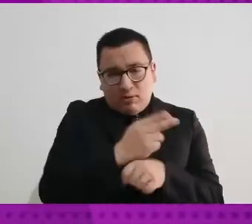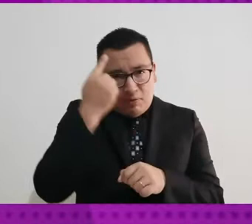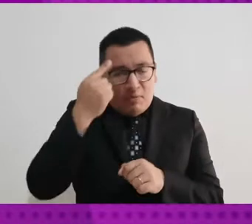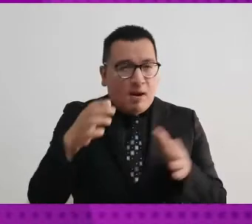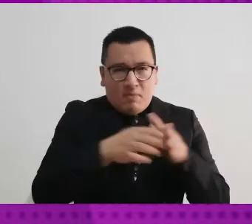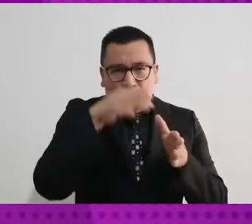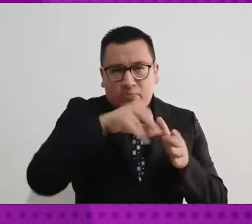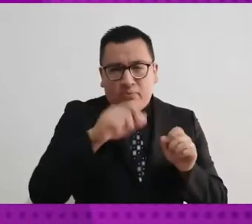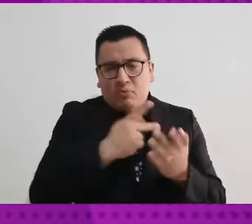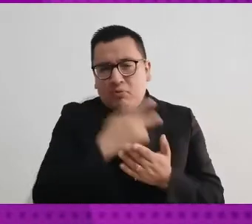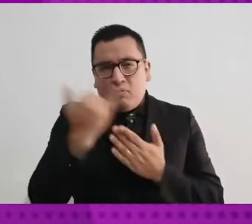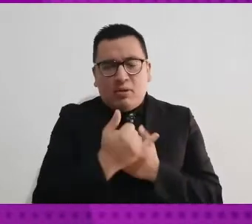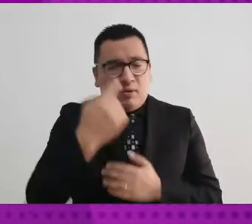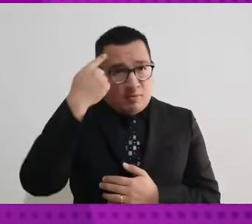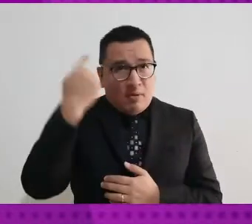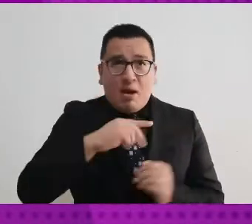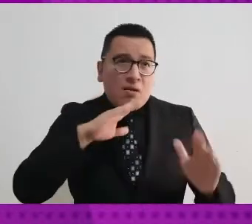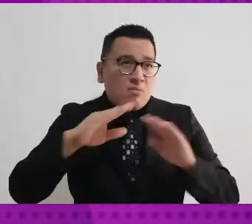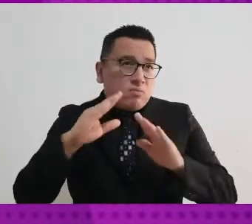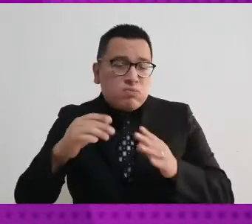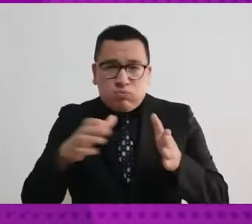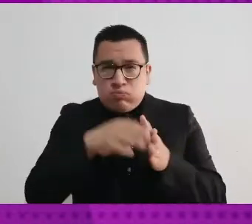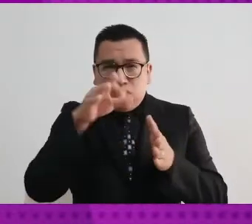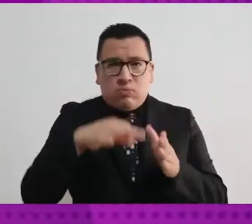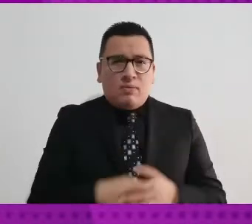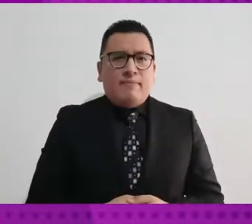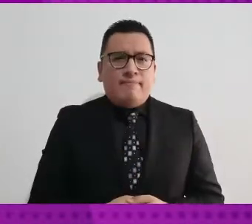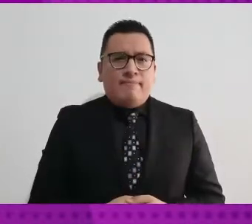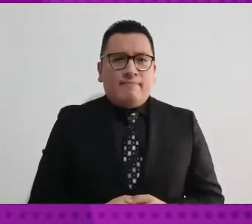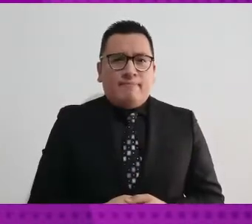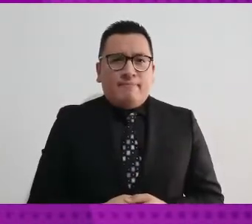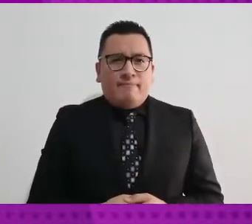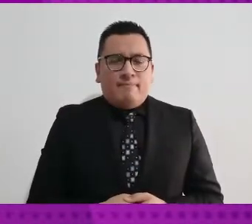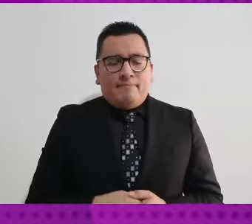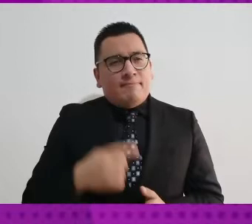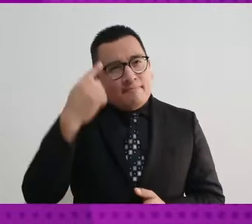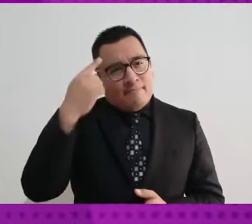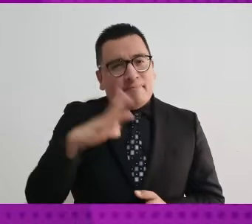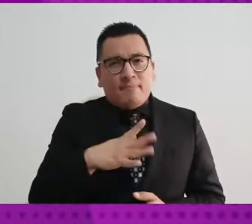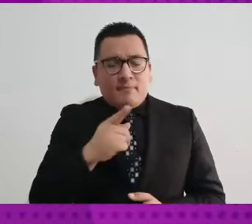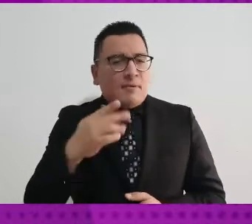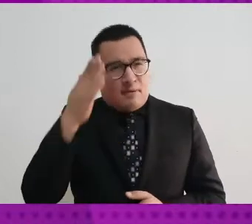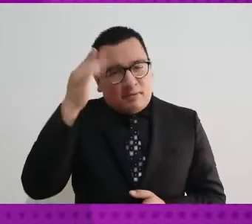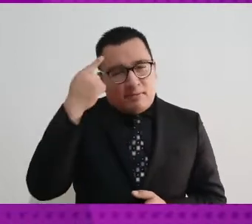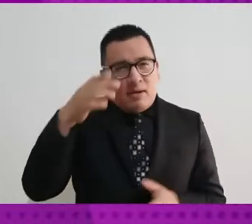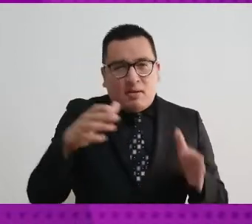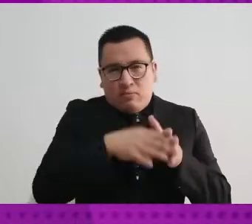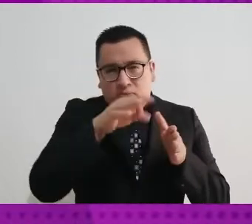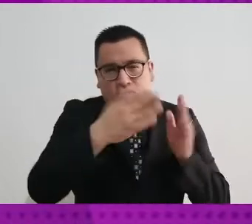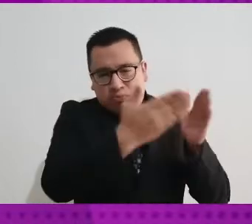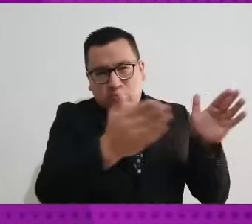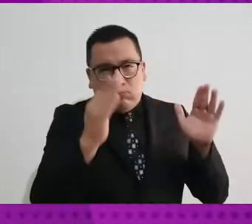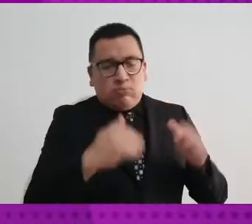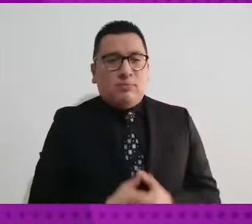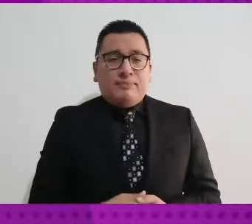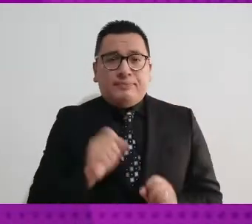así como los proyectos de capacitación electoral del funcionariado de casilla y también los programas de educación